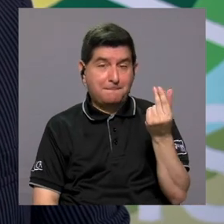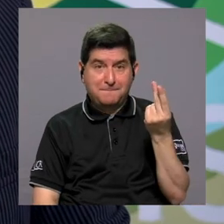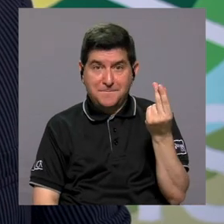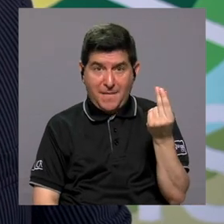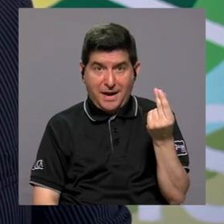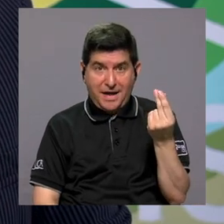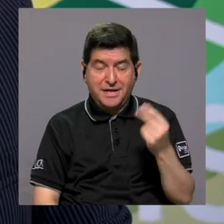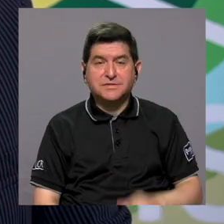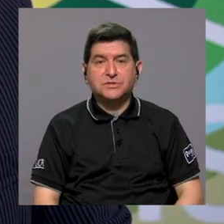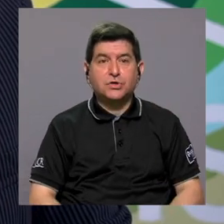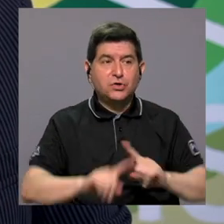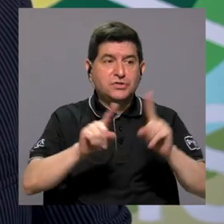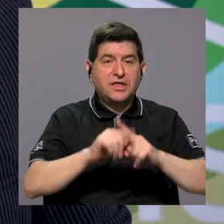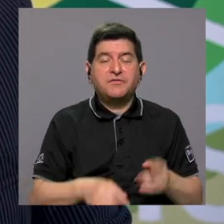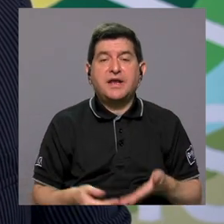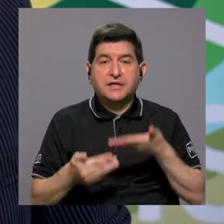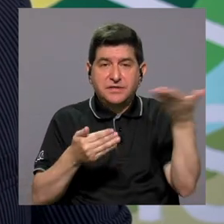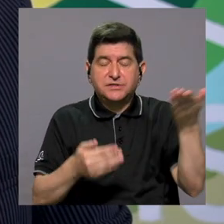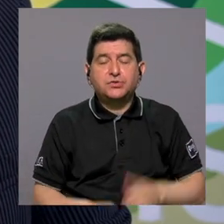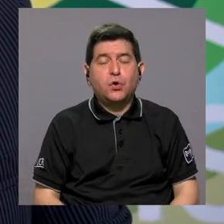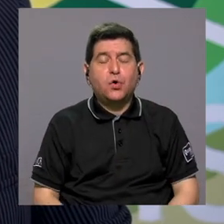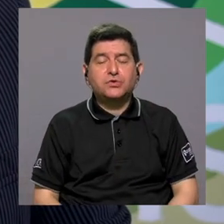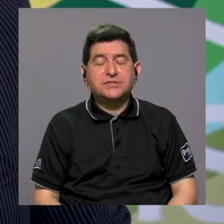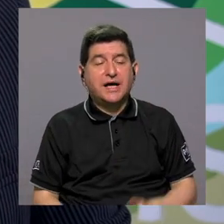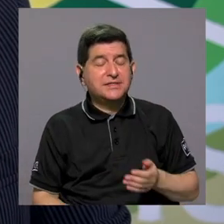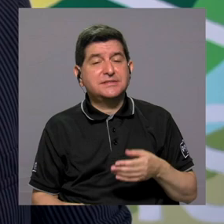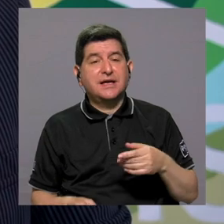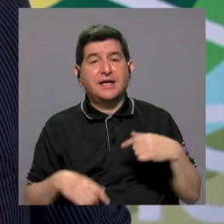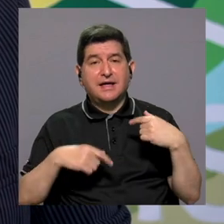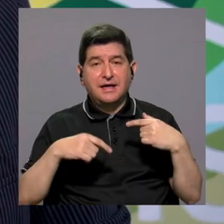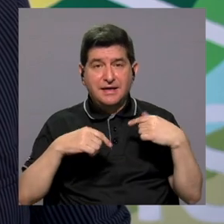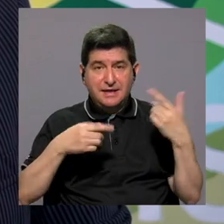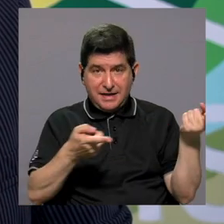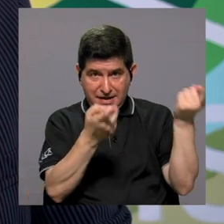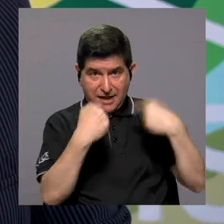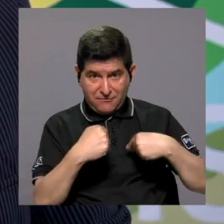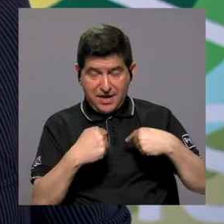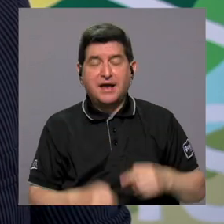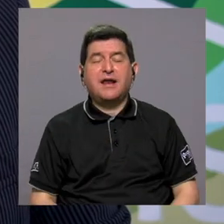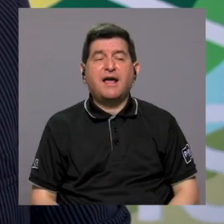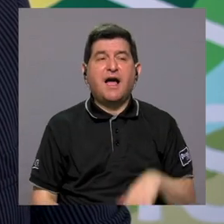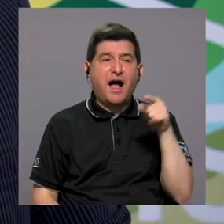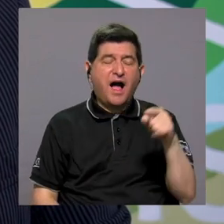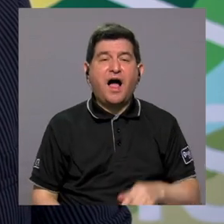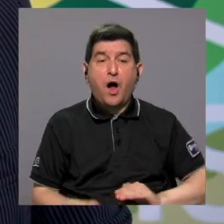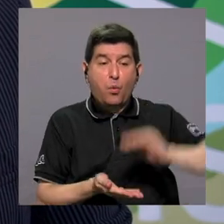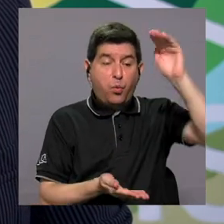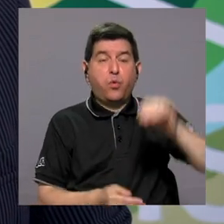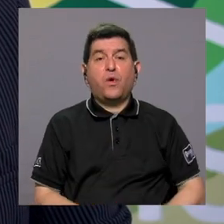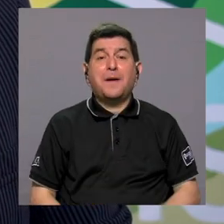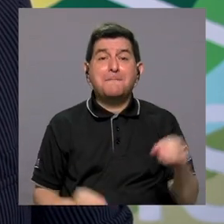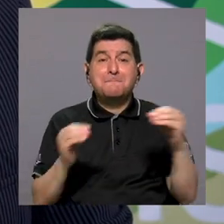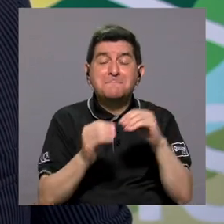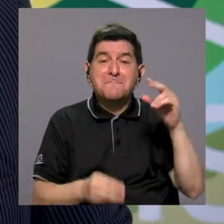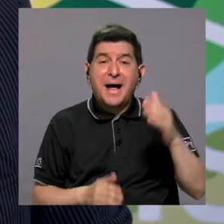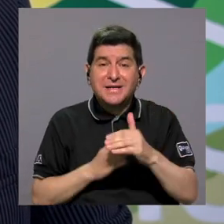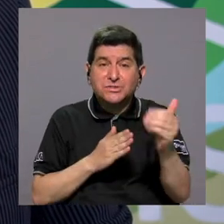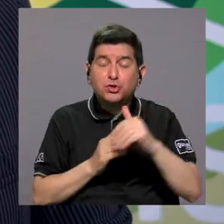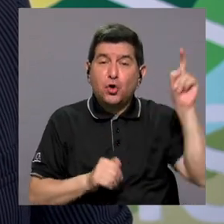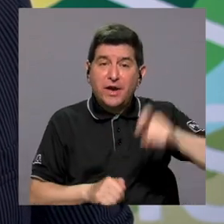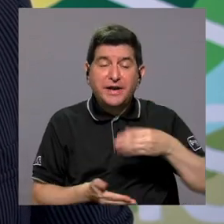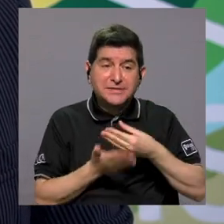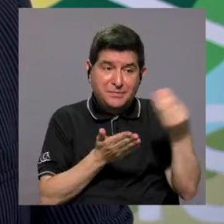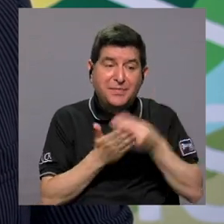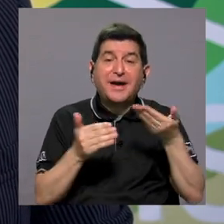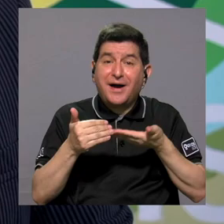de los bienes importados han crecido y entonces necesitamos más dólares para comprar esos precios para comprar esos